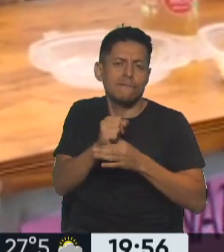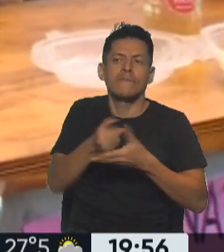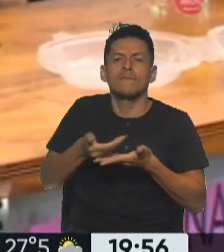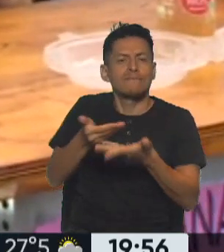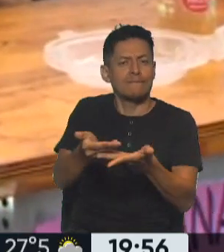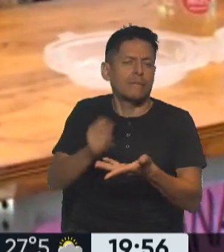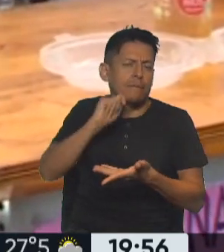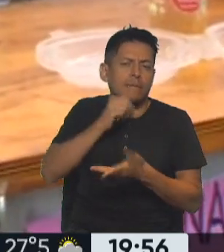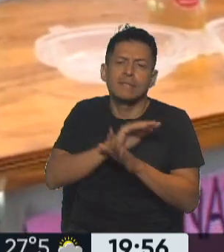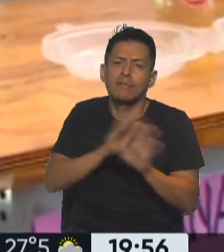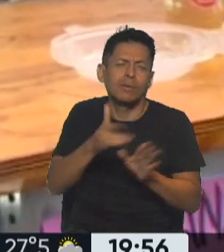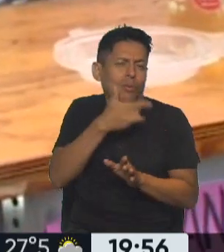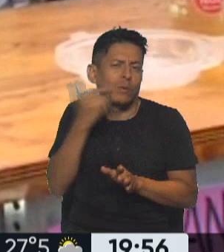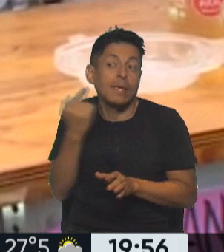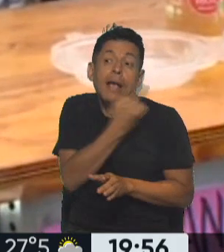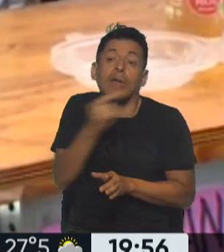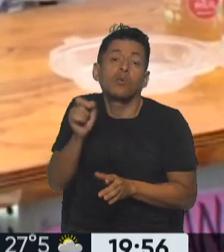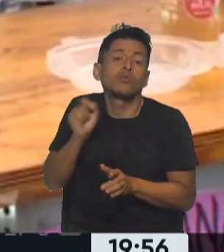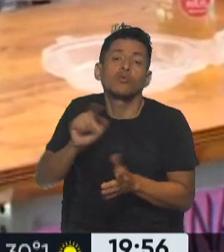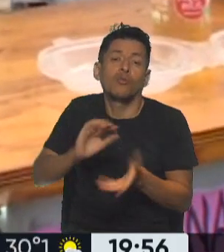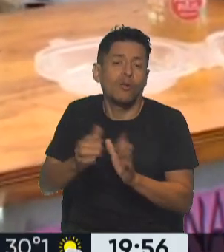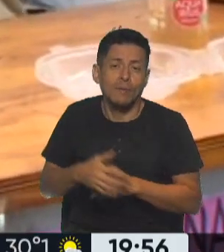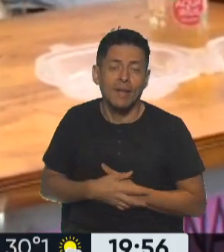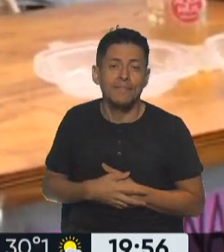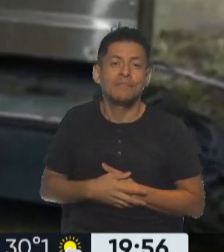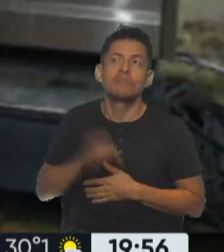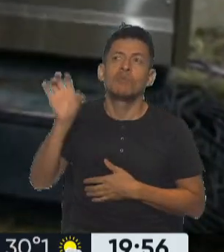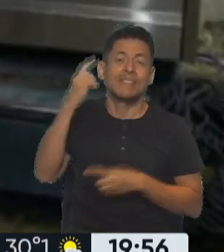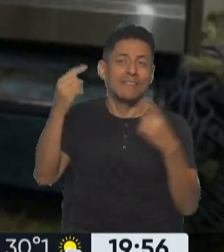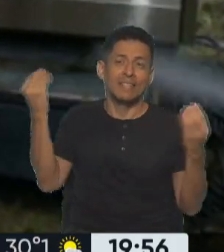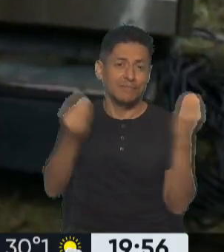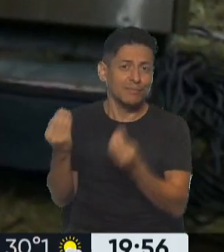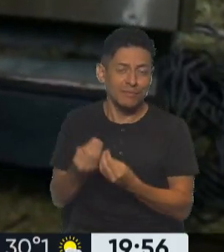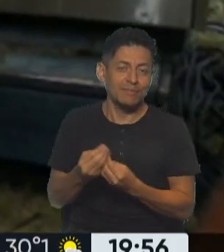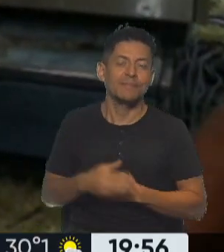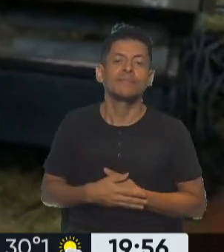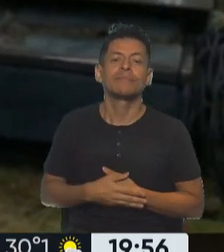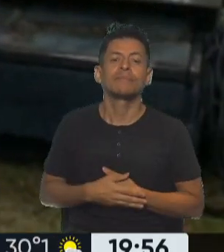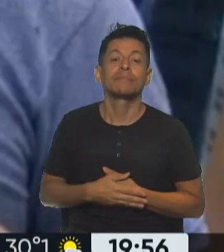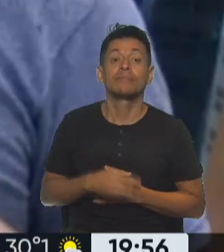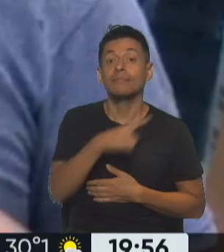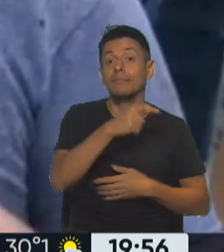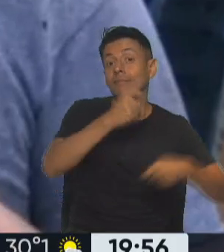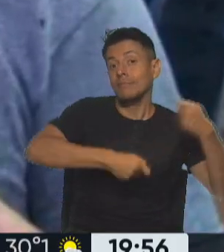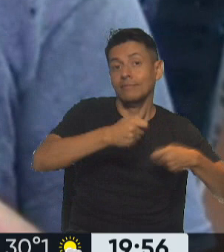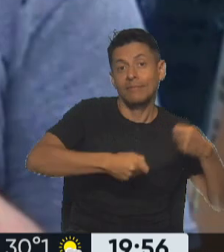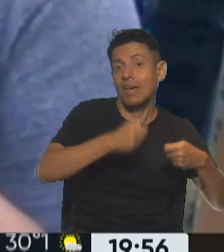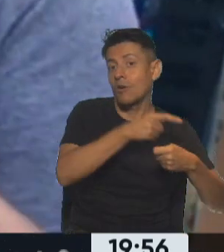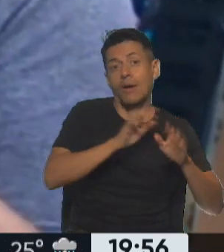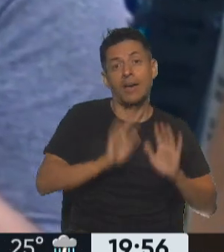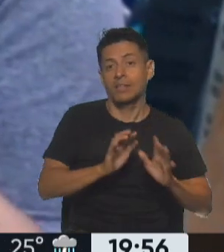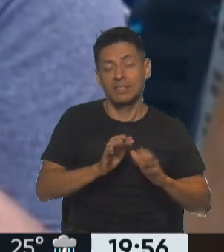más sabrosa, cada uno con su fórmula de distintas provincias. Y bueno, y aquí estamos. Todo lo que hacemos los santiagueños es de esa manera.